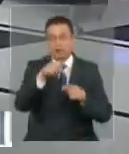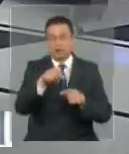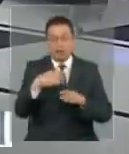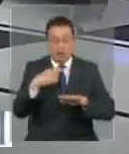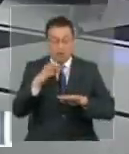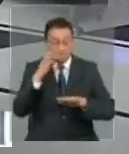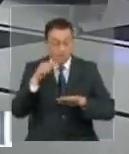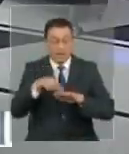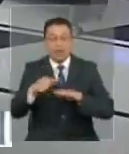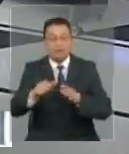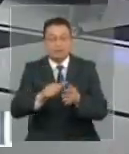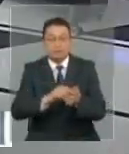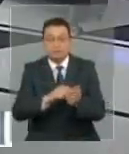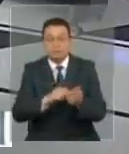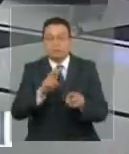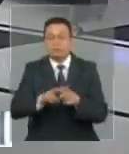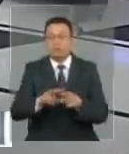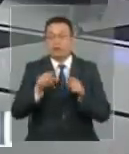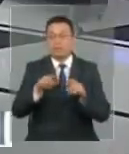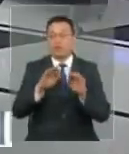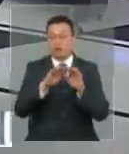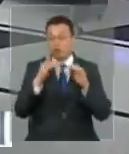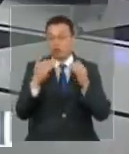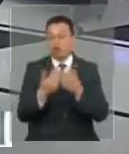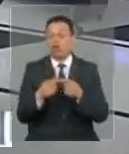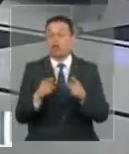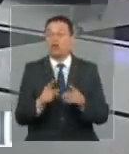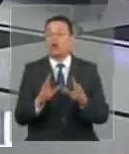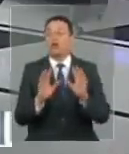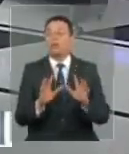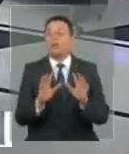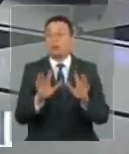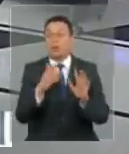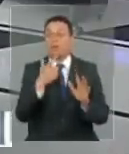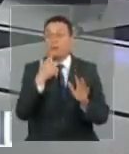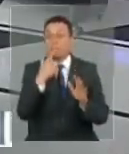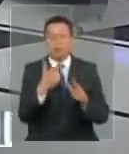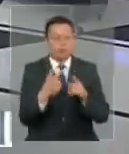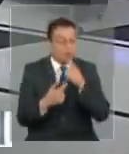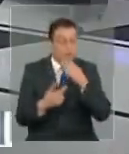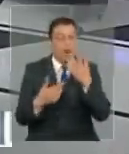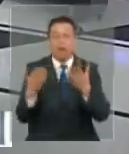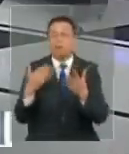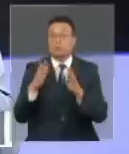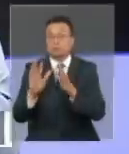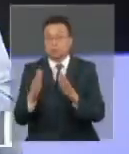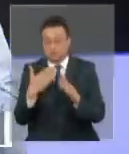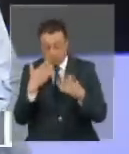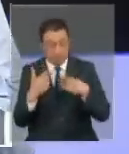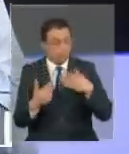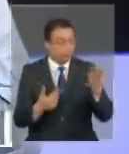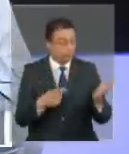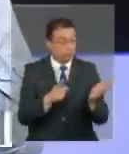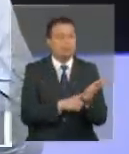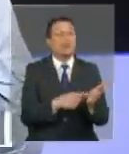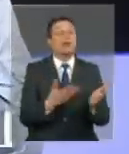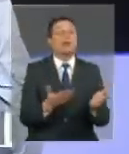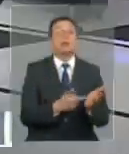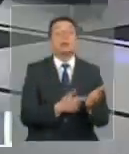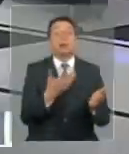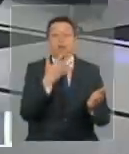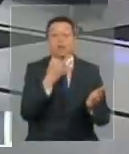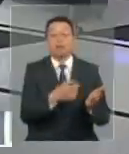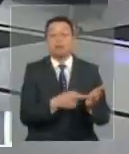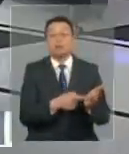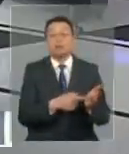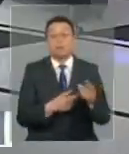podología. Pero eso no es todo. Pero eso no es todo. Pero eso no es todo. Porque aquí quiero preguntarle al alcalde si esto los sumarios sanitarios. ¿A qué corresponde